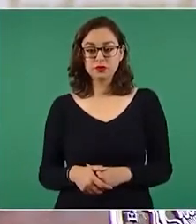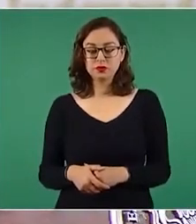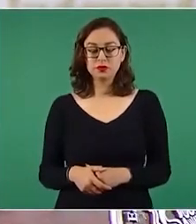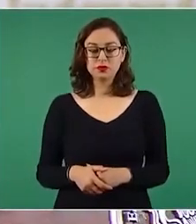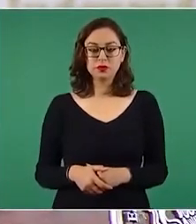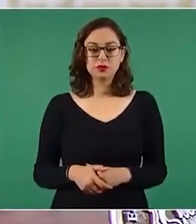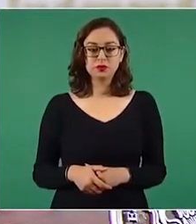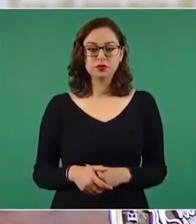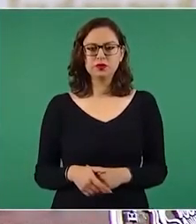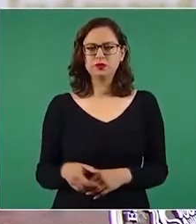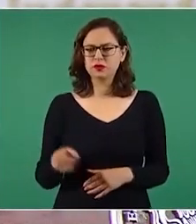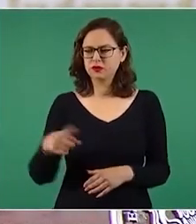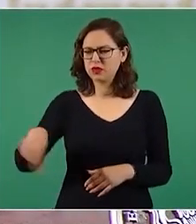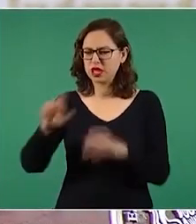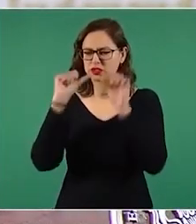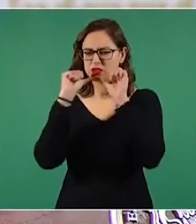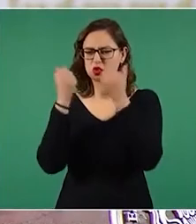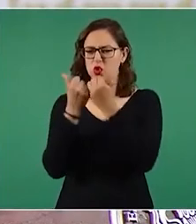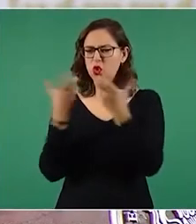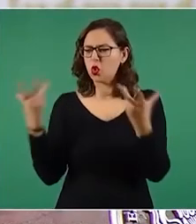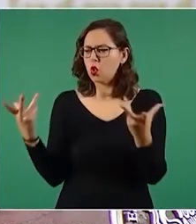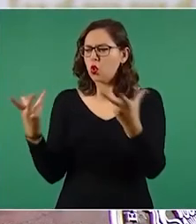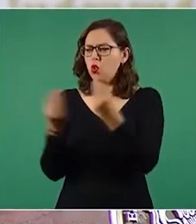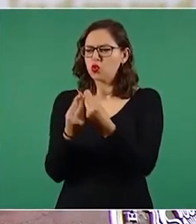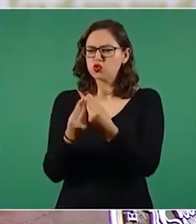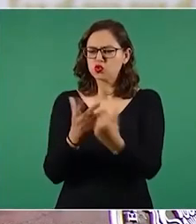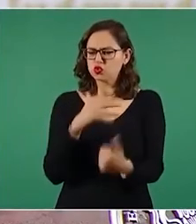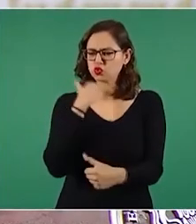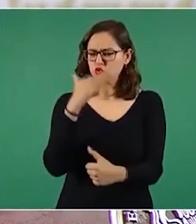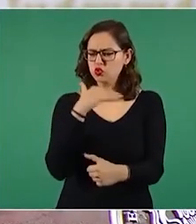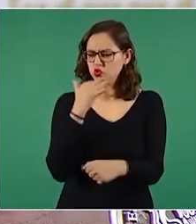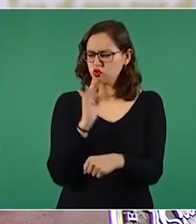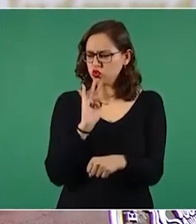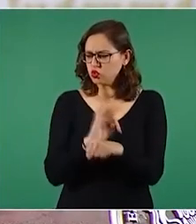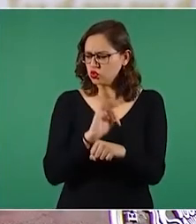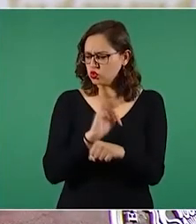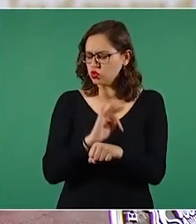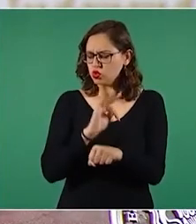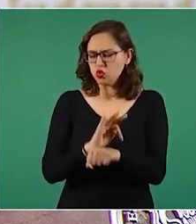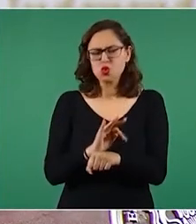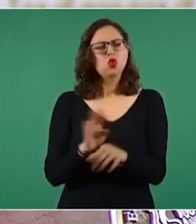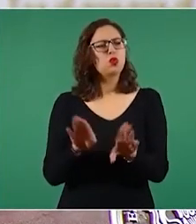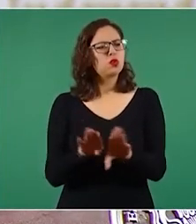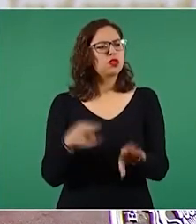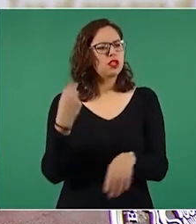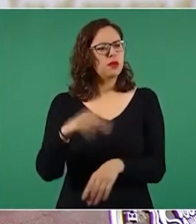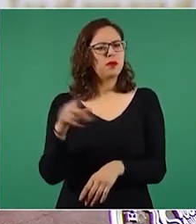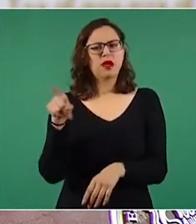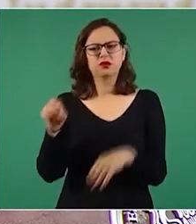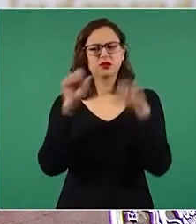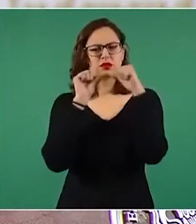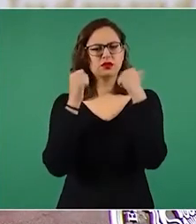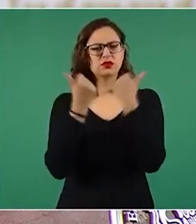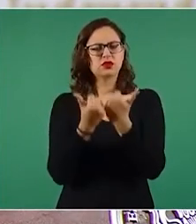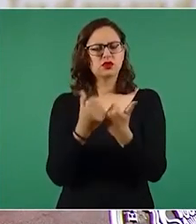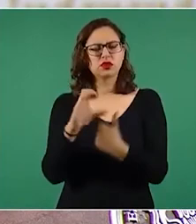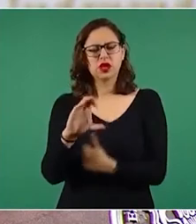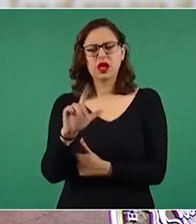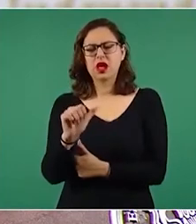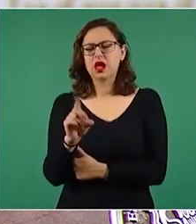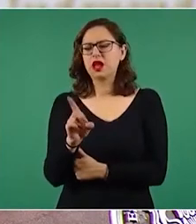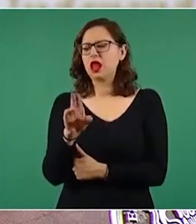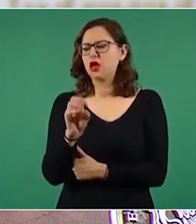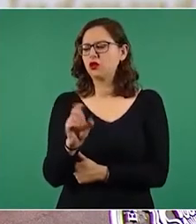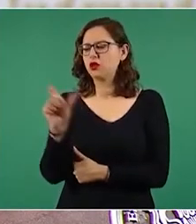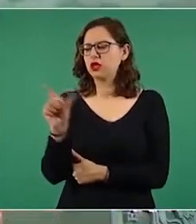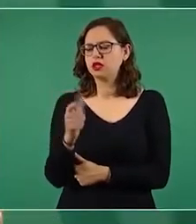que es Juntos a Favor de la Corrupción, o no sé cómo se llama, la de Claudia X. González,